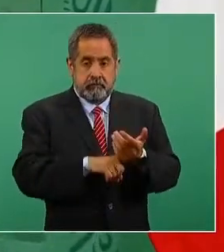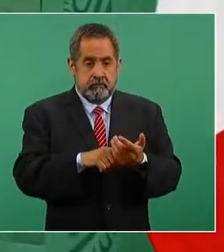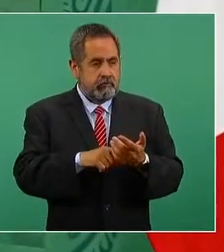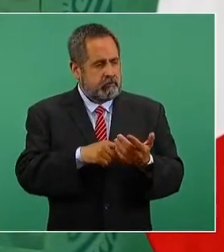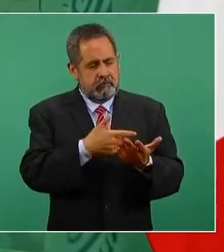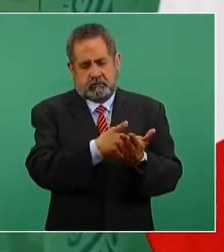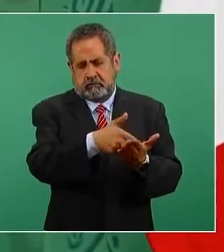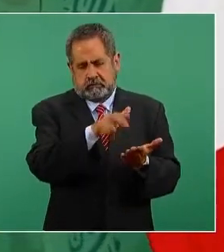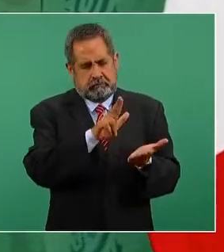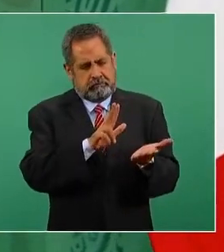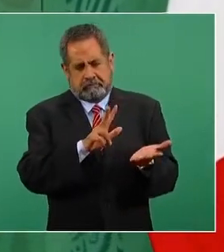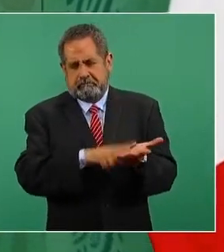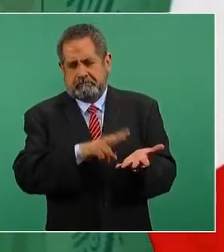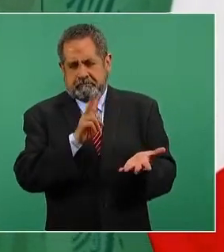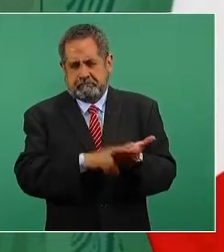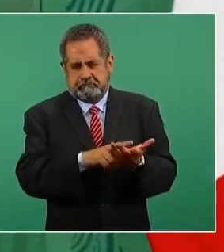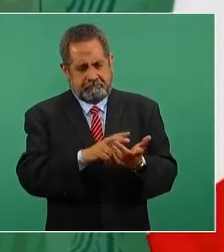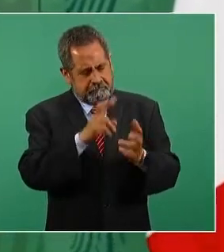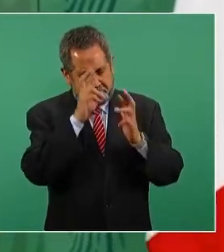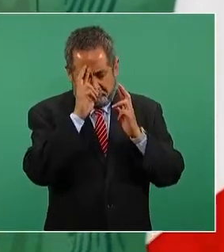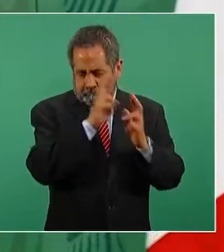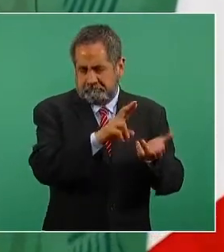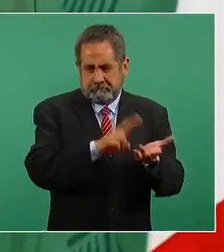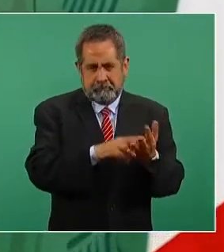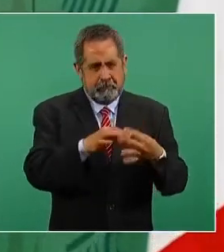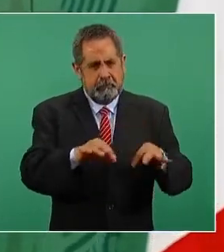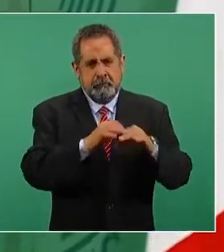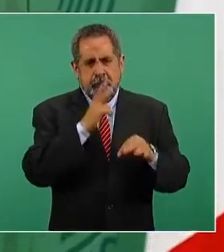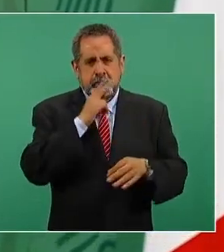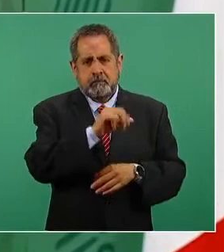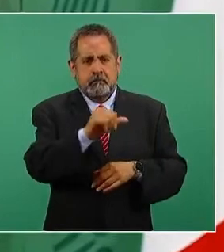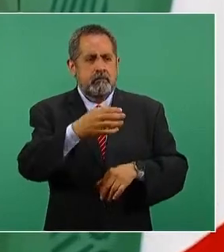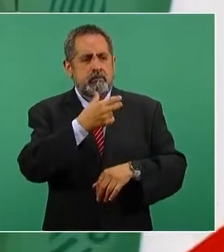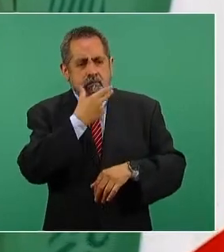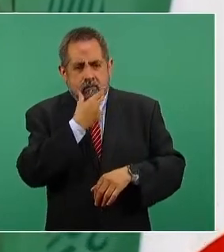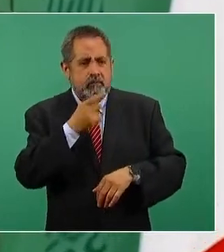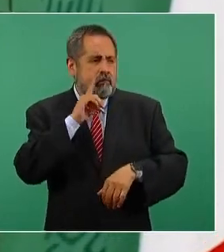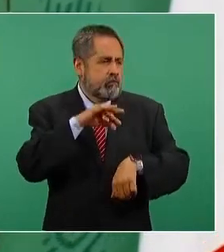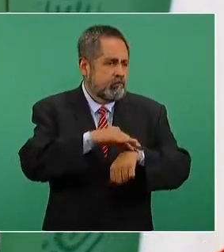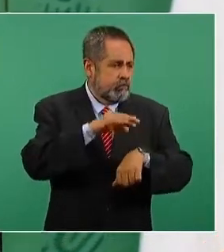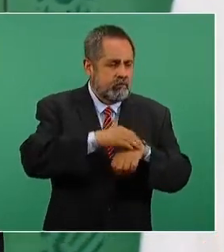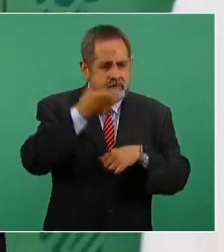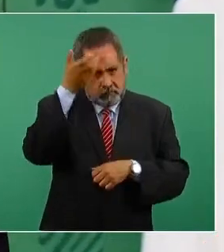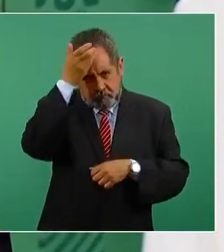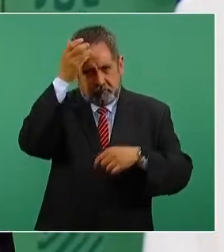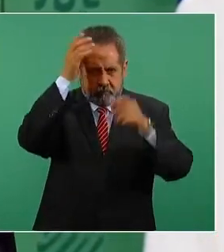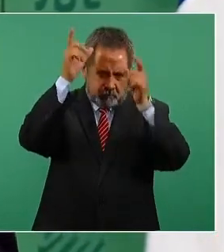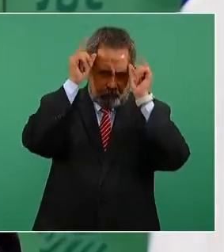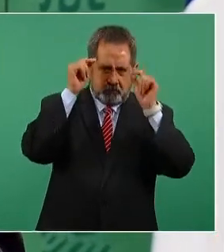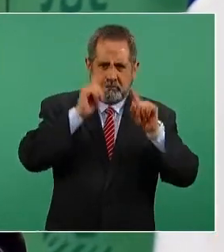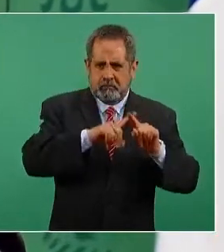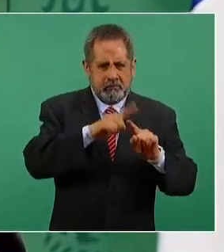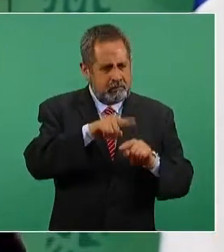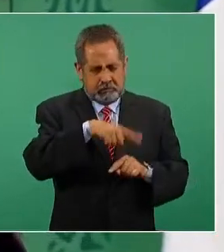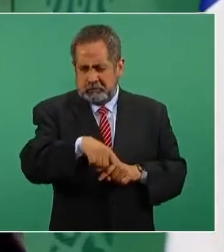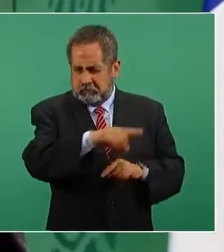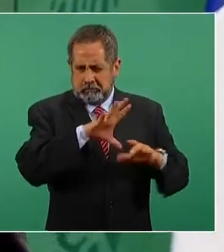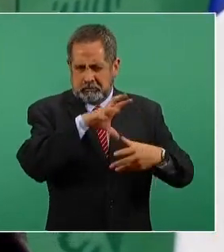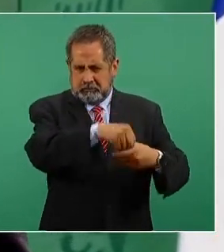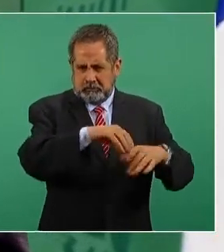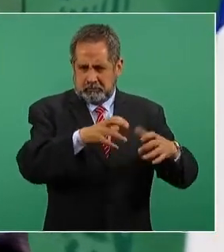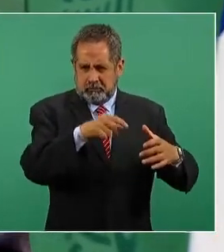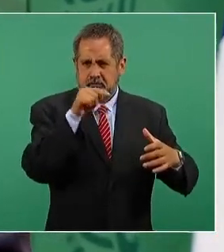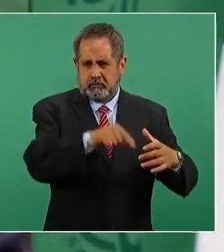nuestros héroes, nuestras heroínas, que son los médicos, las enfermeras, los trabajadores de la salud